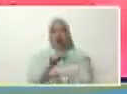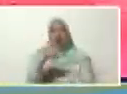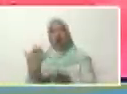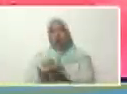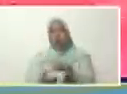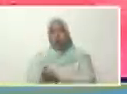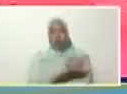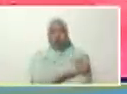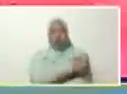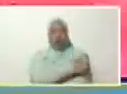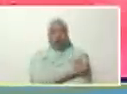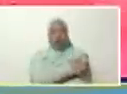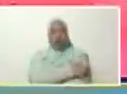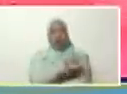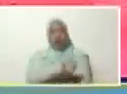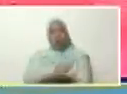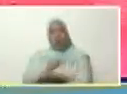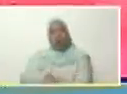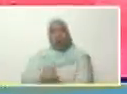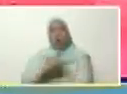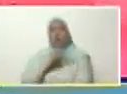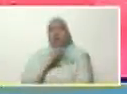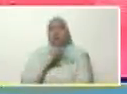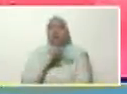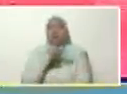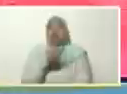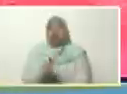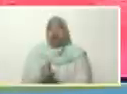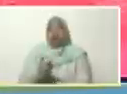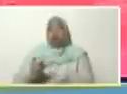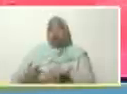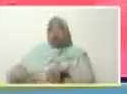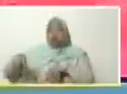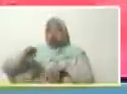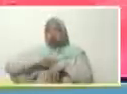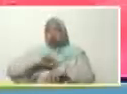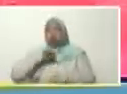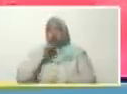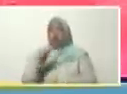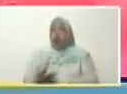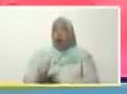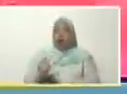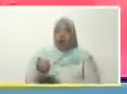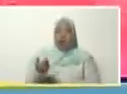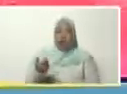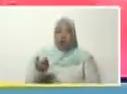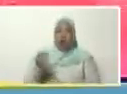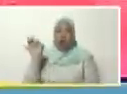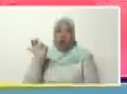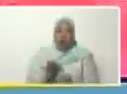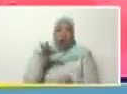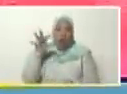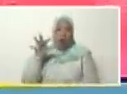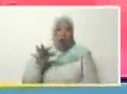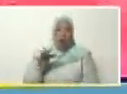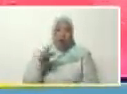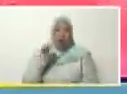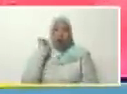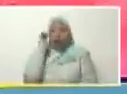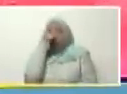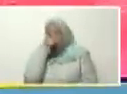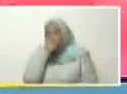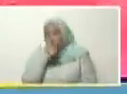crueles, perversos, criminales, resistió.